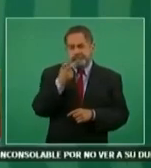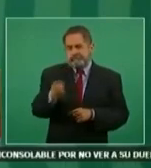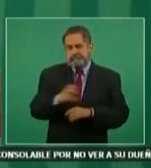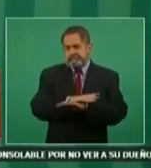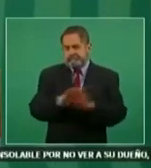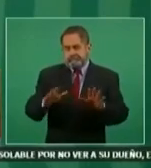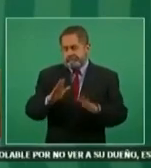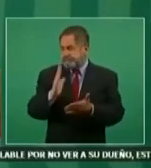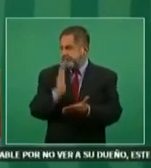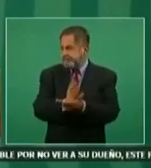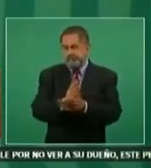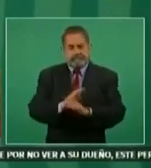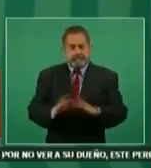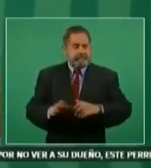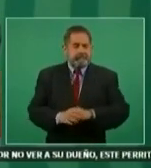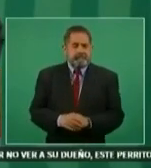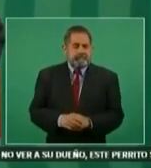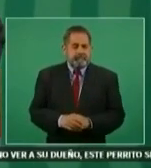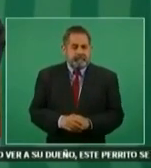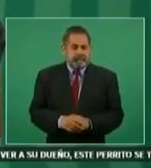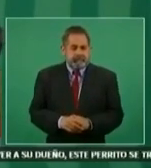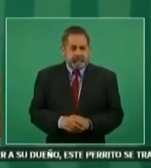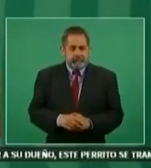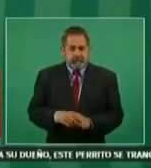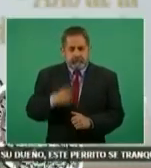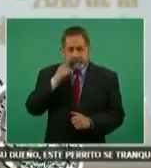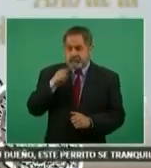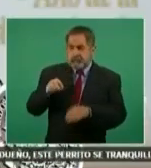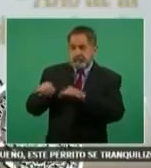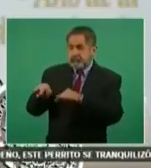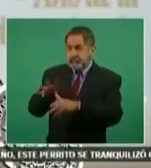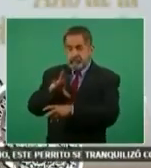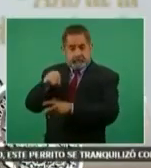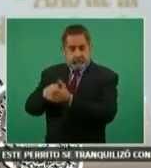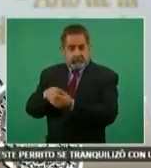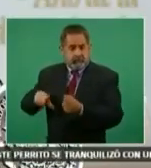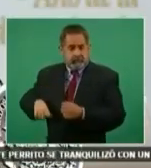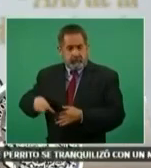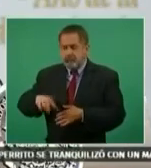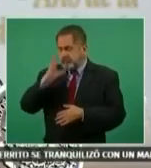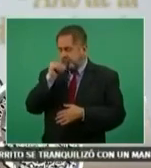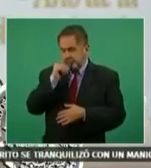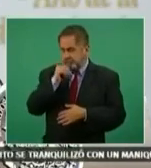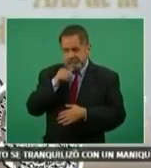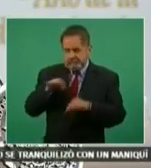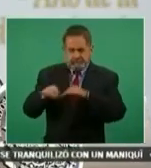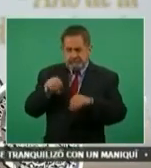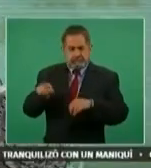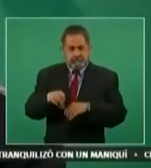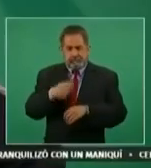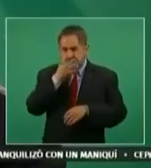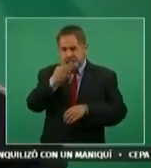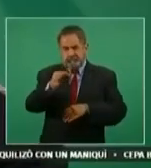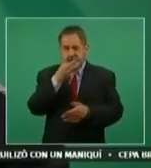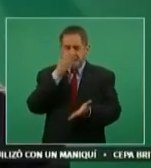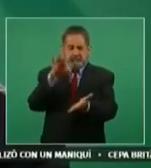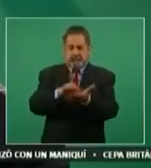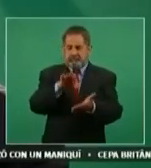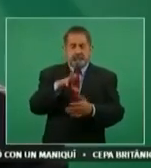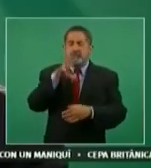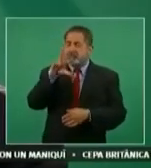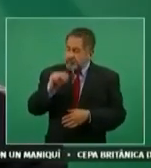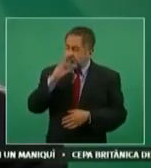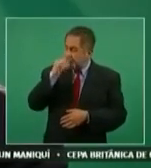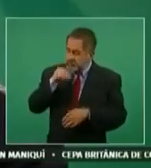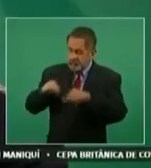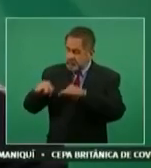sido sancionado... Fíjense nada más, qué bonito. Sancionado. Sin necesidad de su intervención,